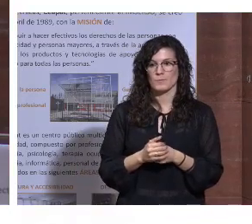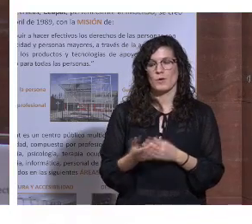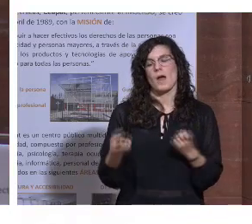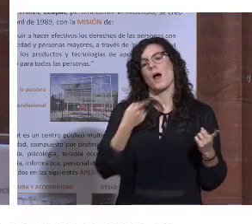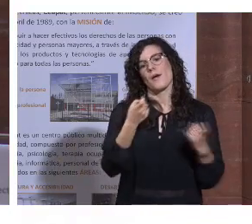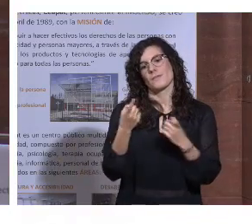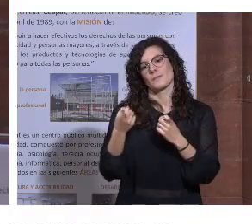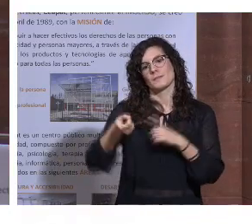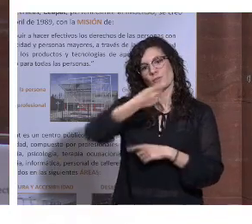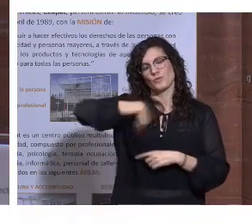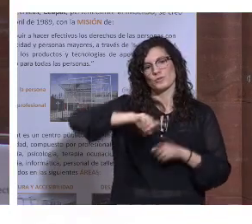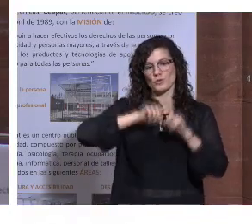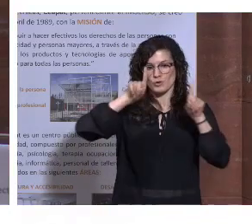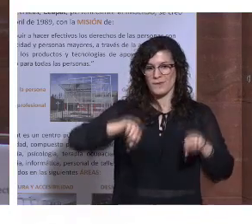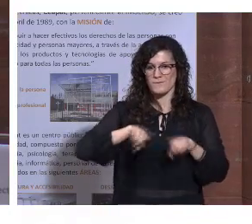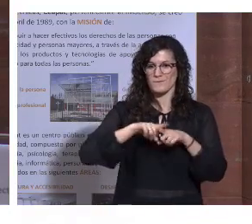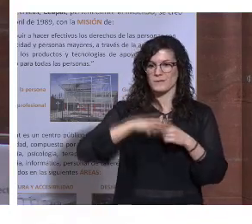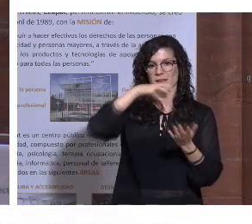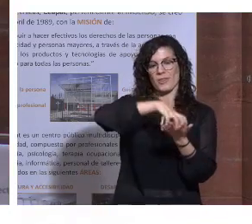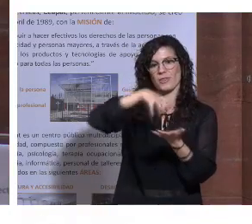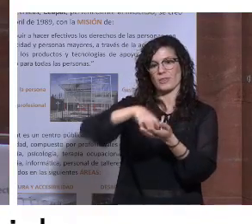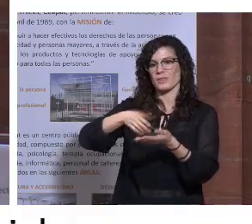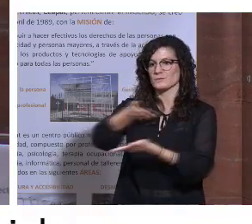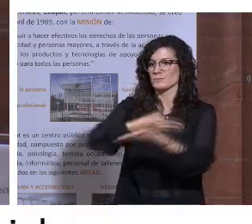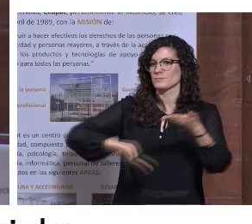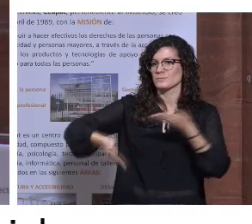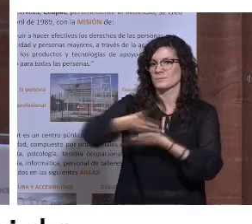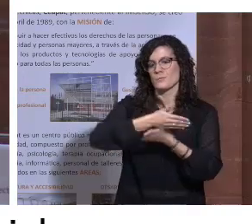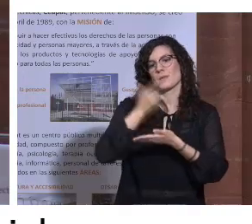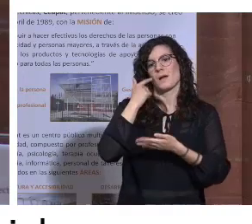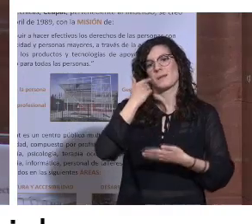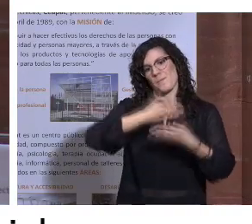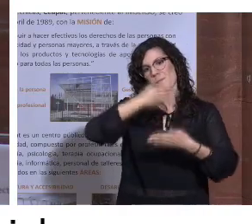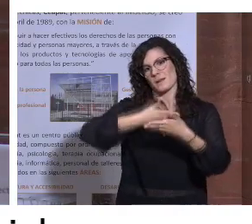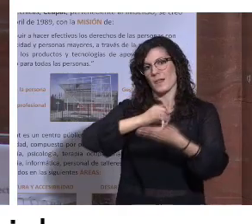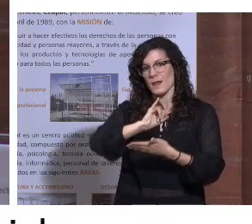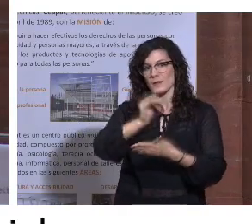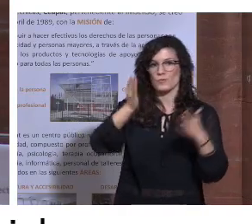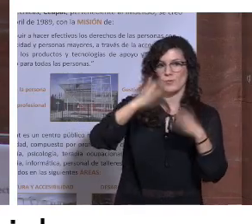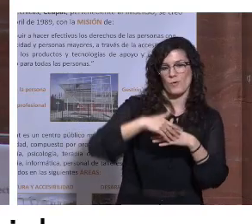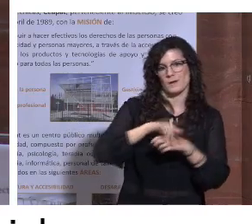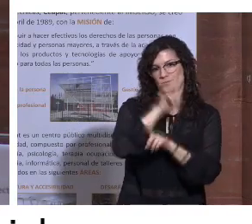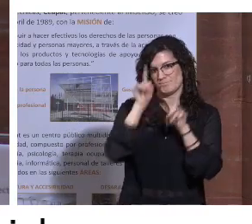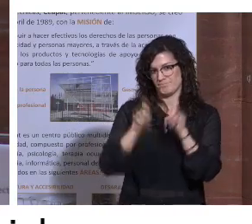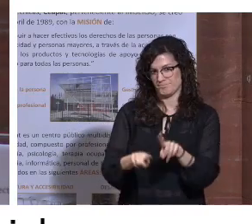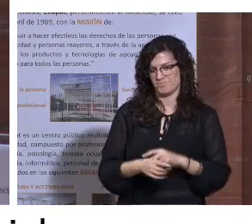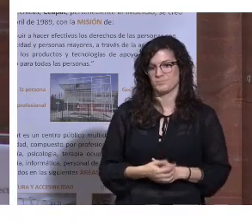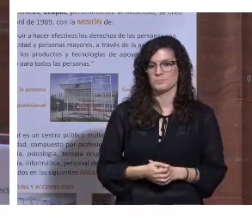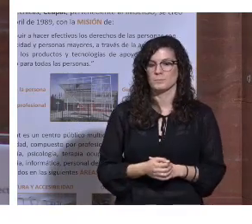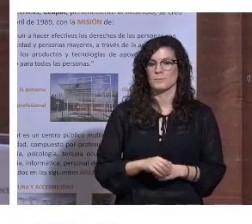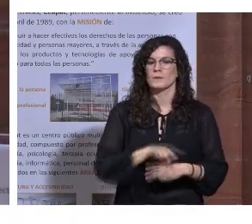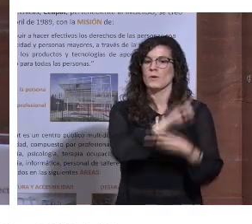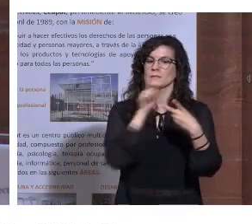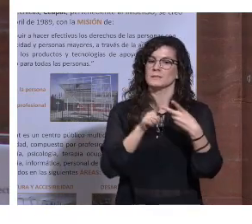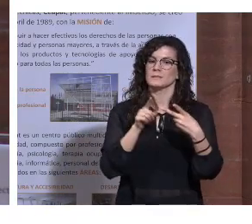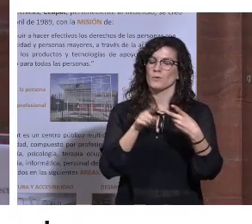entre nosotros es la ficha de nuestros centros, de nuestro actual ministerio que pueda tener barreras arquitectónicas. El segundo